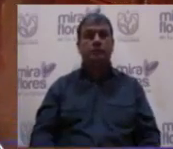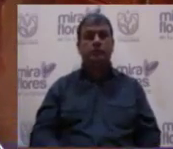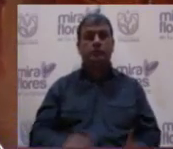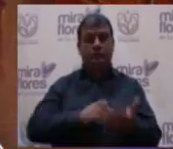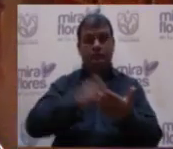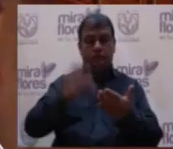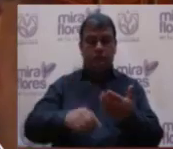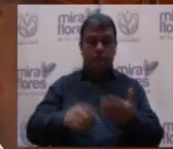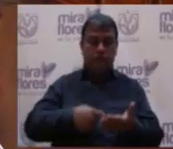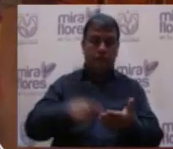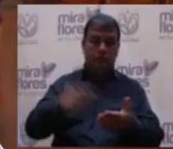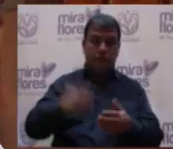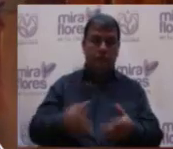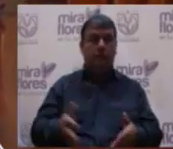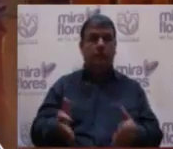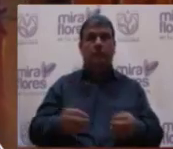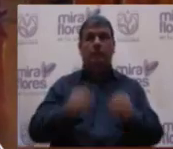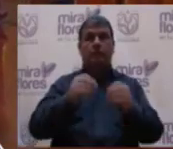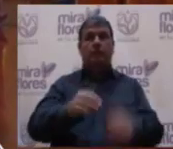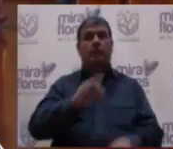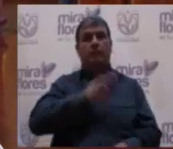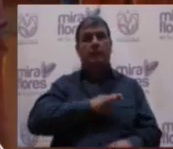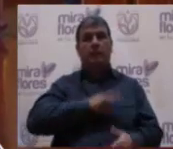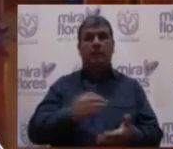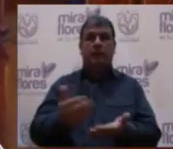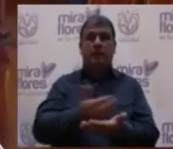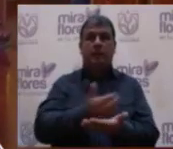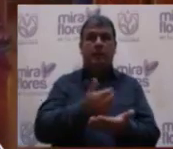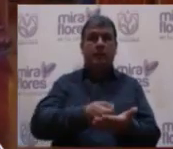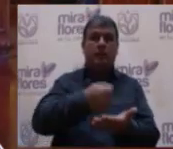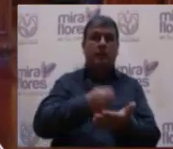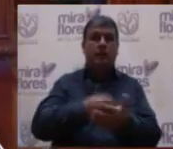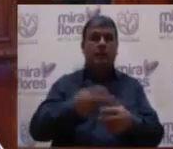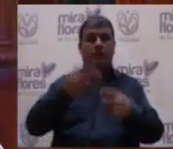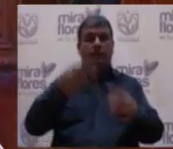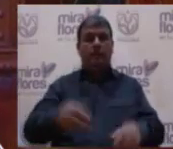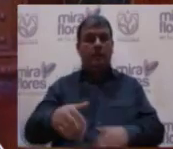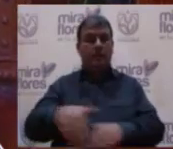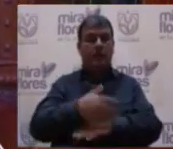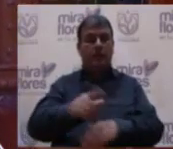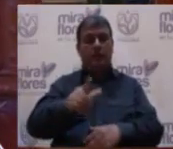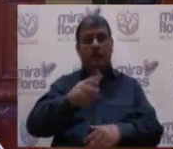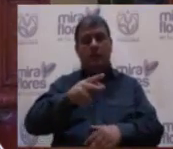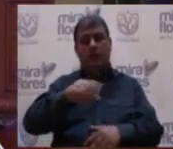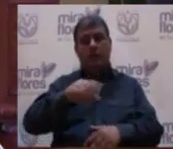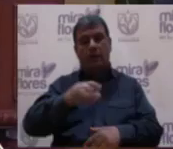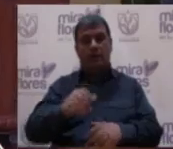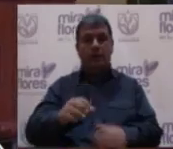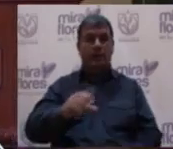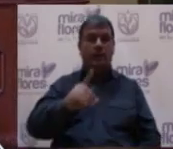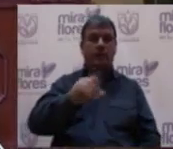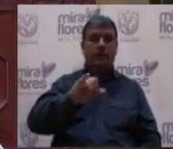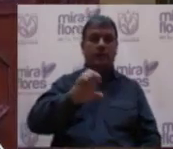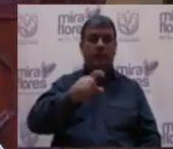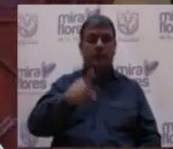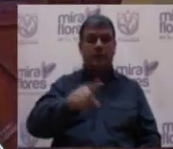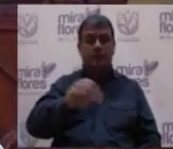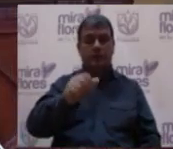Proyecto de ordenanza que establece beneficios tributarios a favor de los vecinos de la calle Lima y avenida Ernesto de Cancelo del